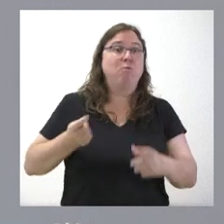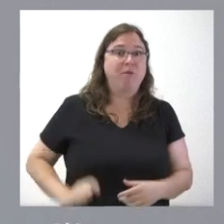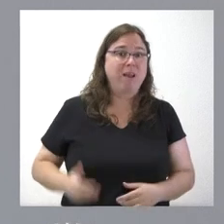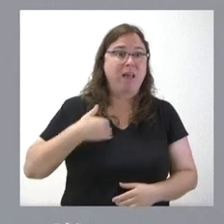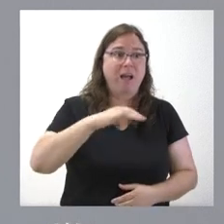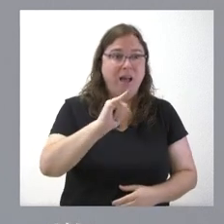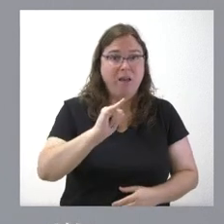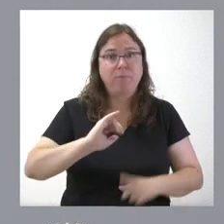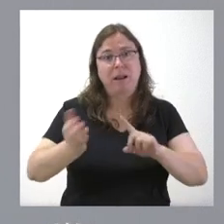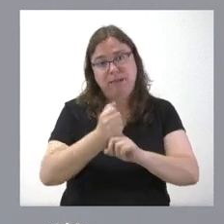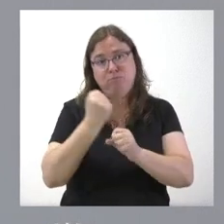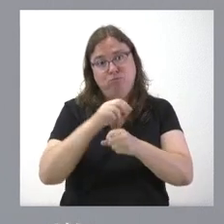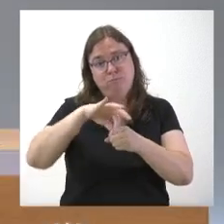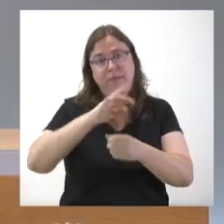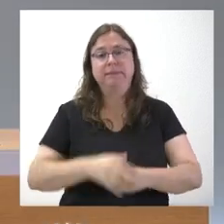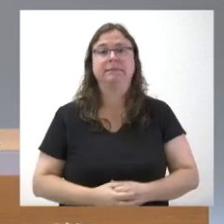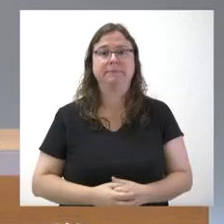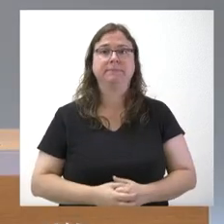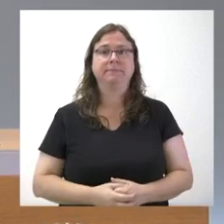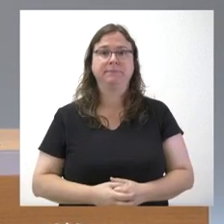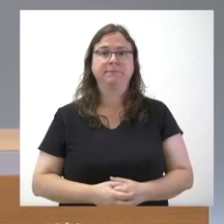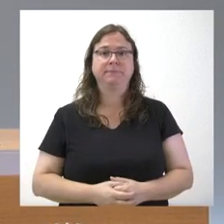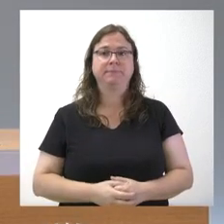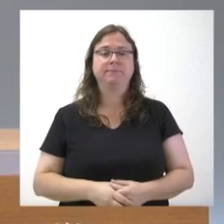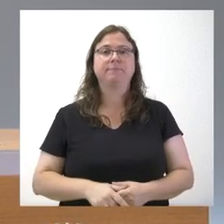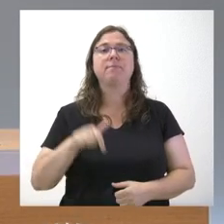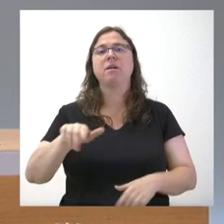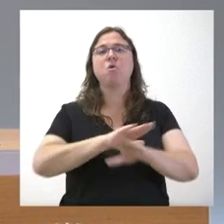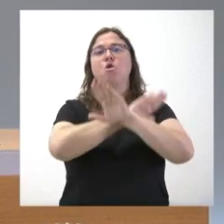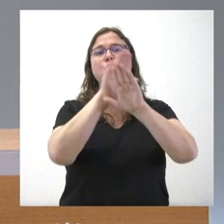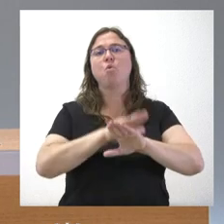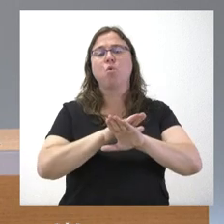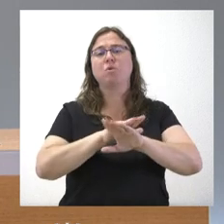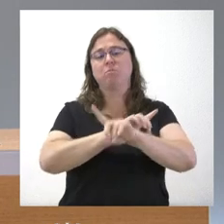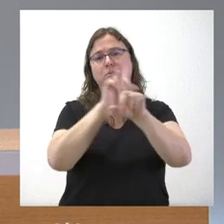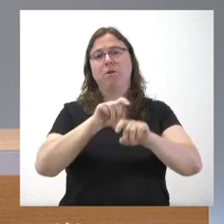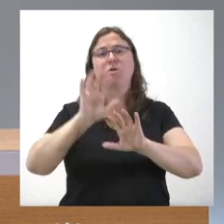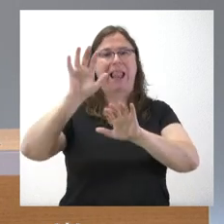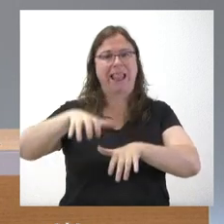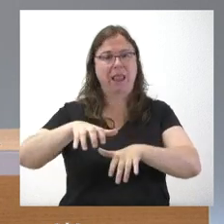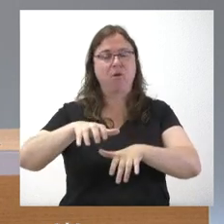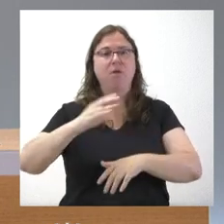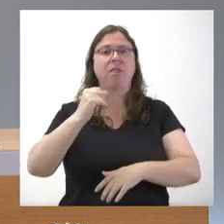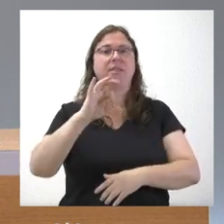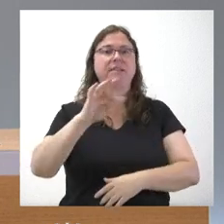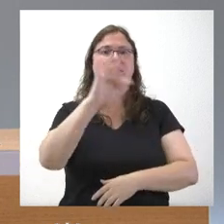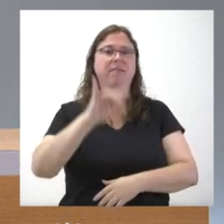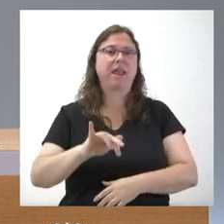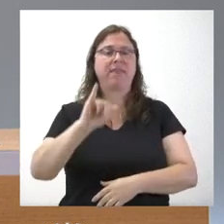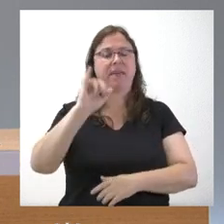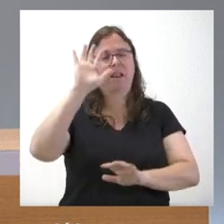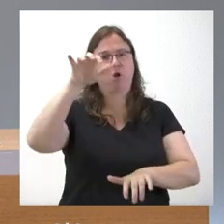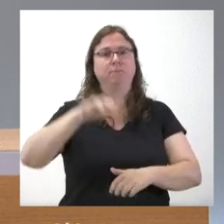a la hora de ocupar las plazas pues vamos a cerrar este turno en León con César Fernández de y